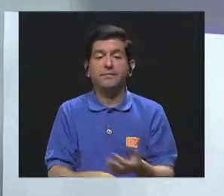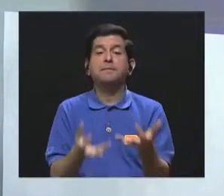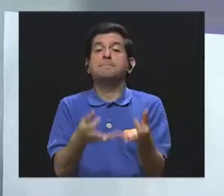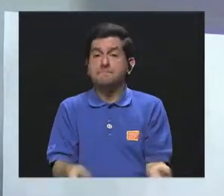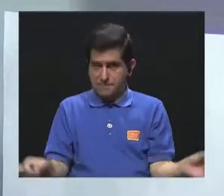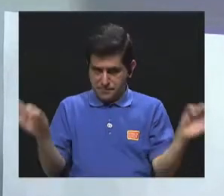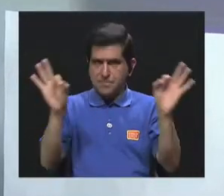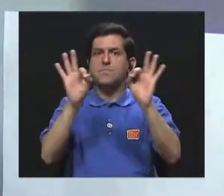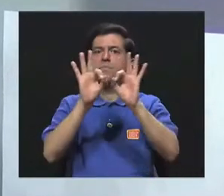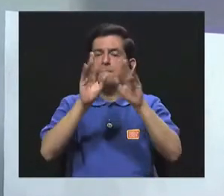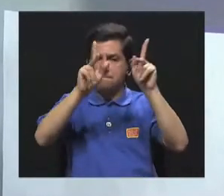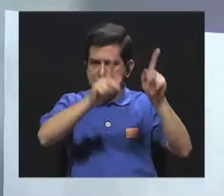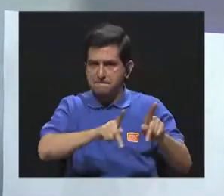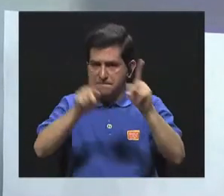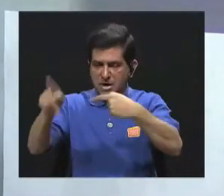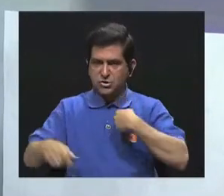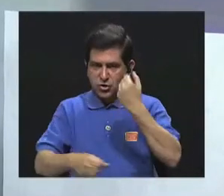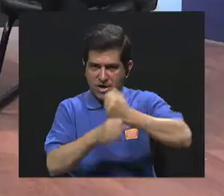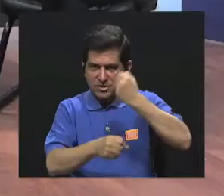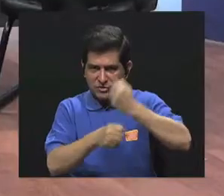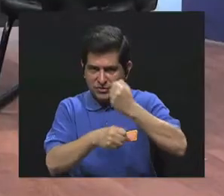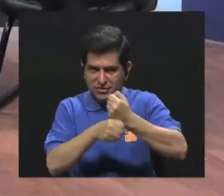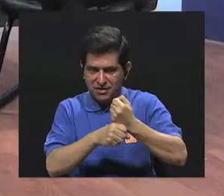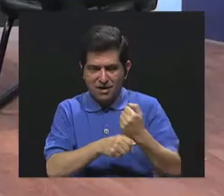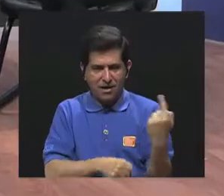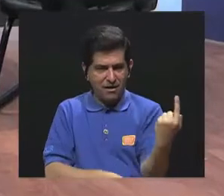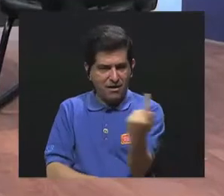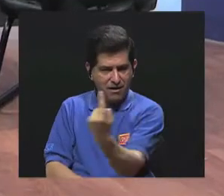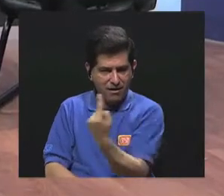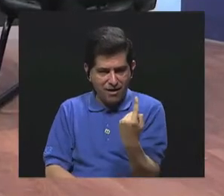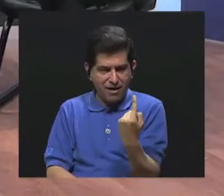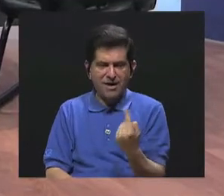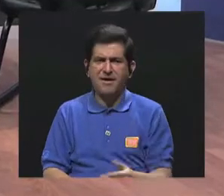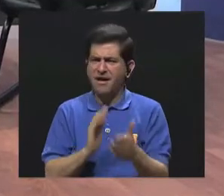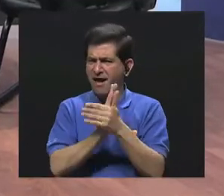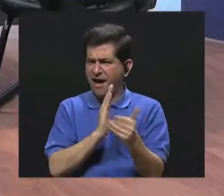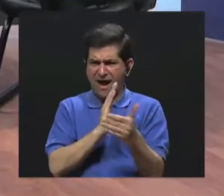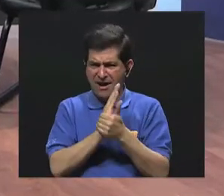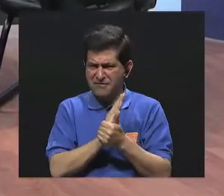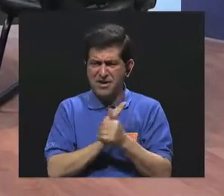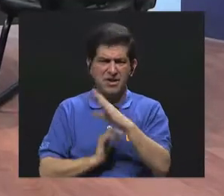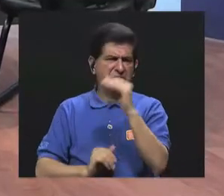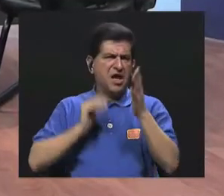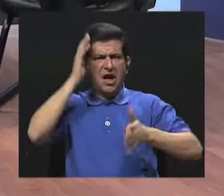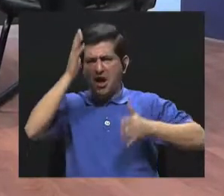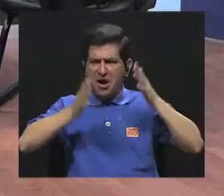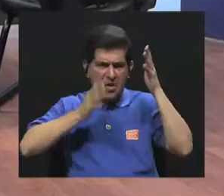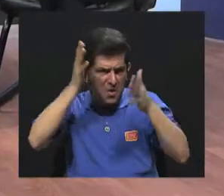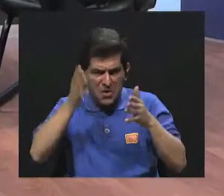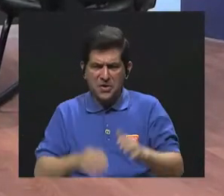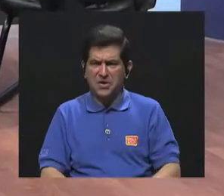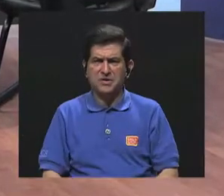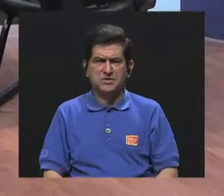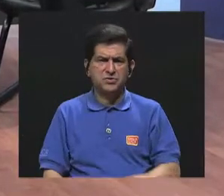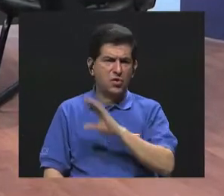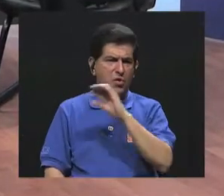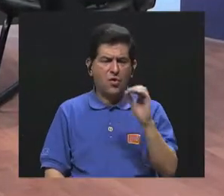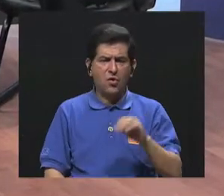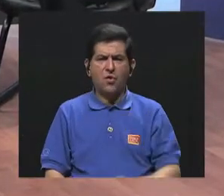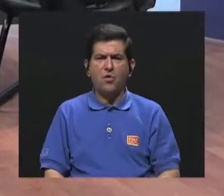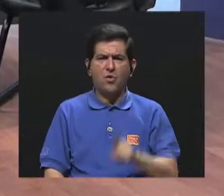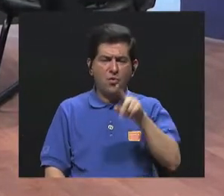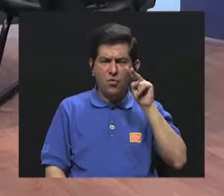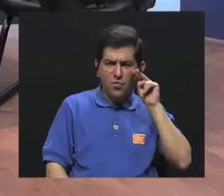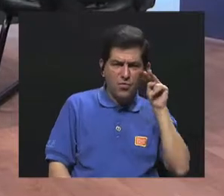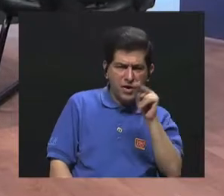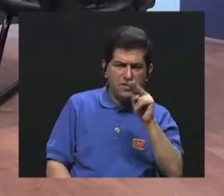como que las personas con las que yo trabaje, más allá de un talento, de una creatividad y de una mirada hacia